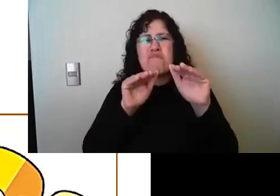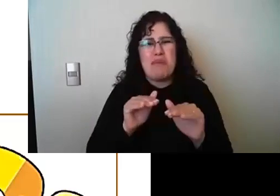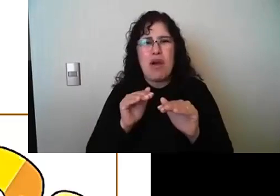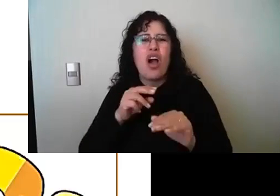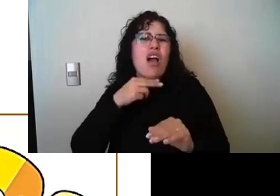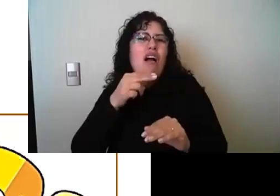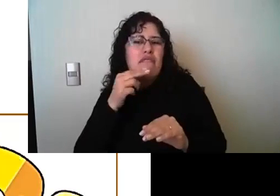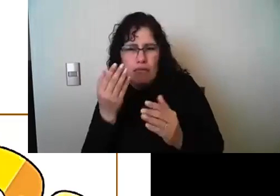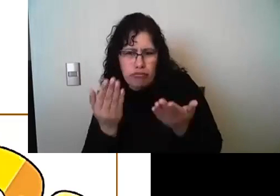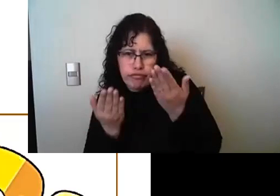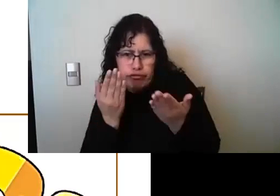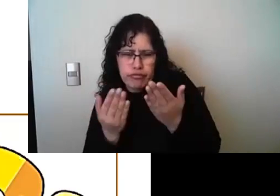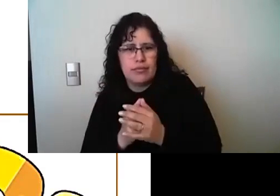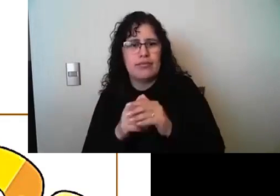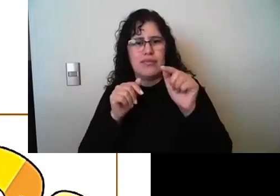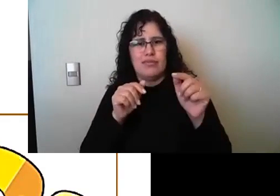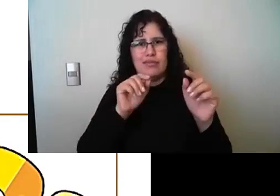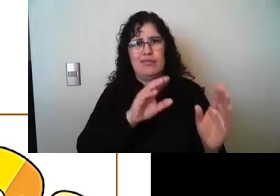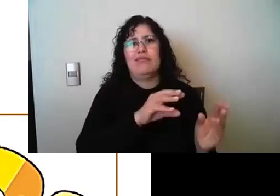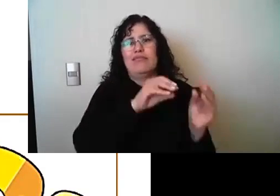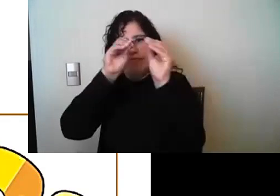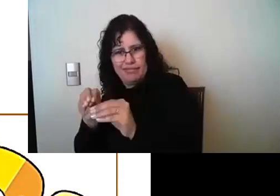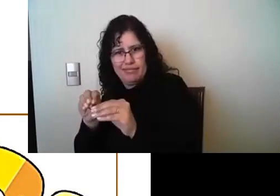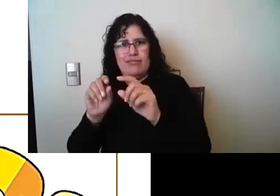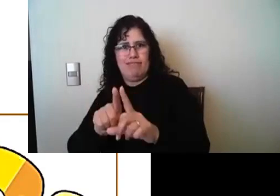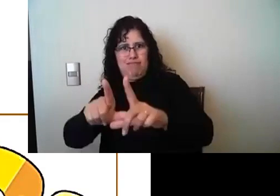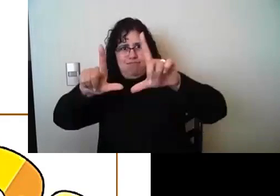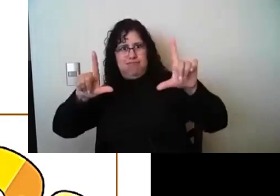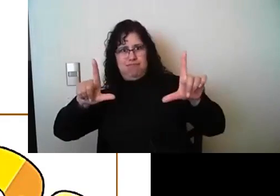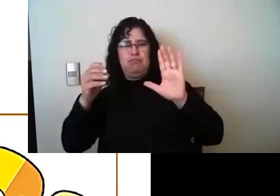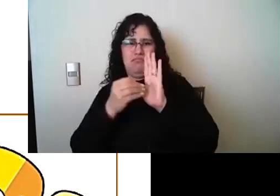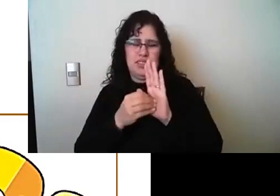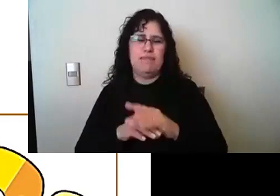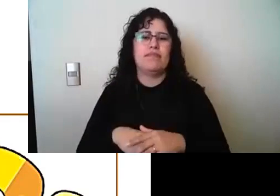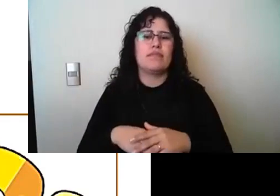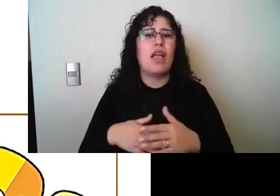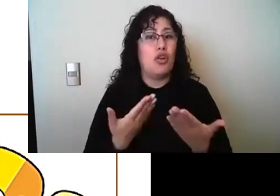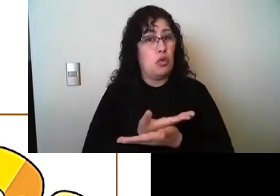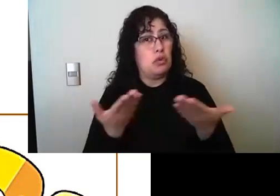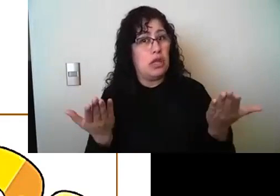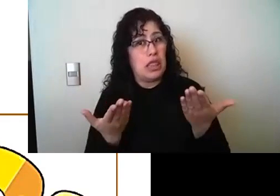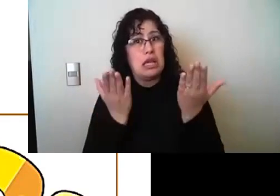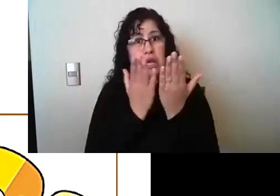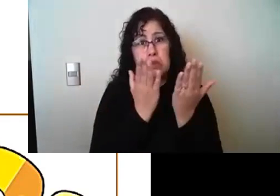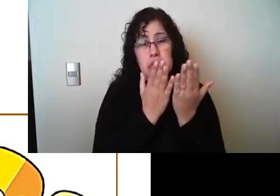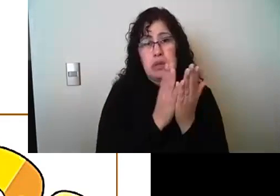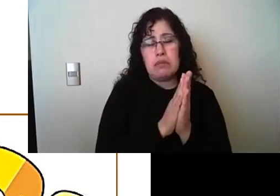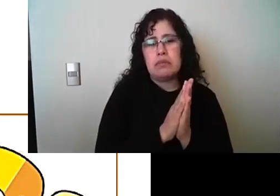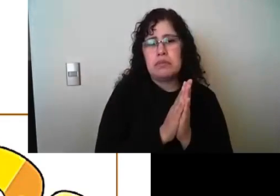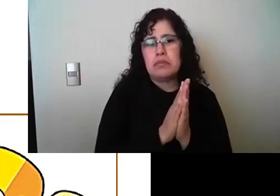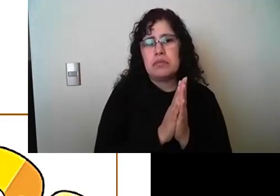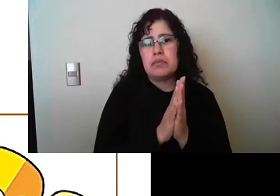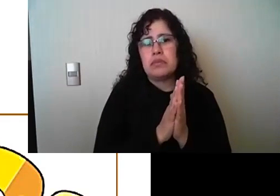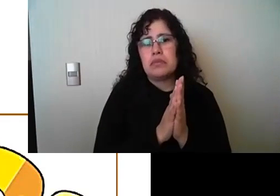esta zona, no está representado esto acá. Si estudian de la nomenclatura antigua, pero todavía se usa